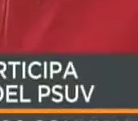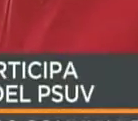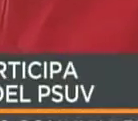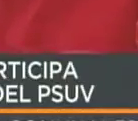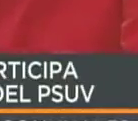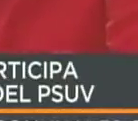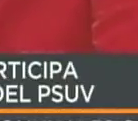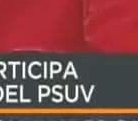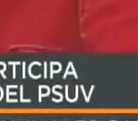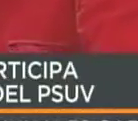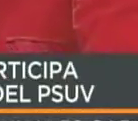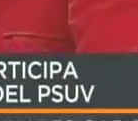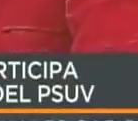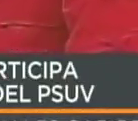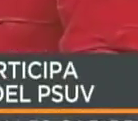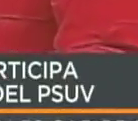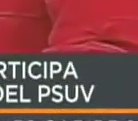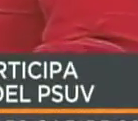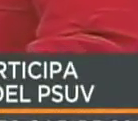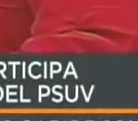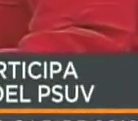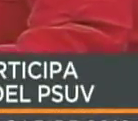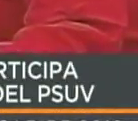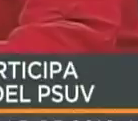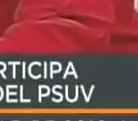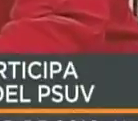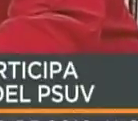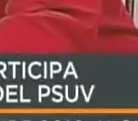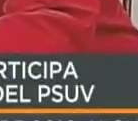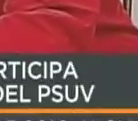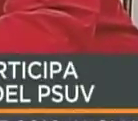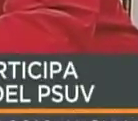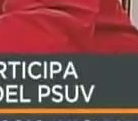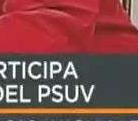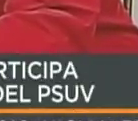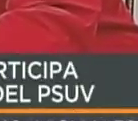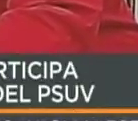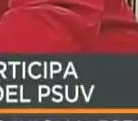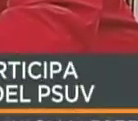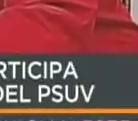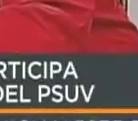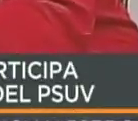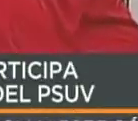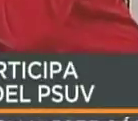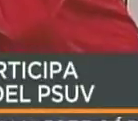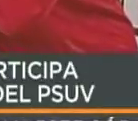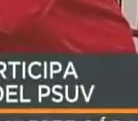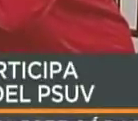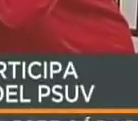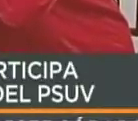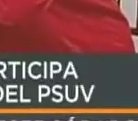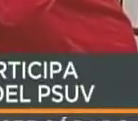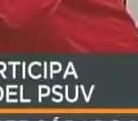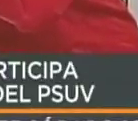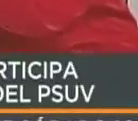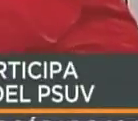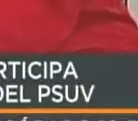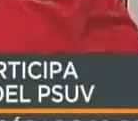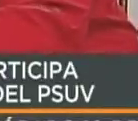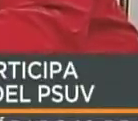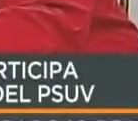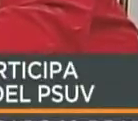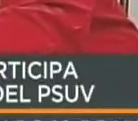los ataques desde el exterior que se han cernido en contra de Venezuela. El presidente Nicolás Maduro, en esta importante